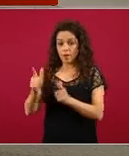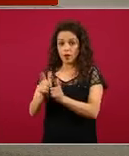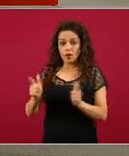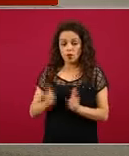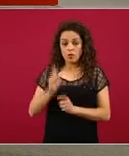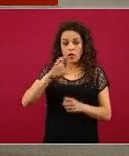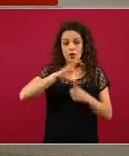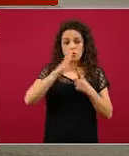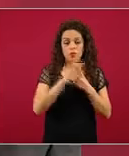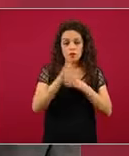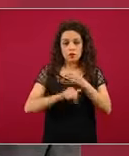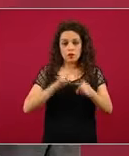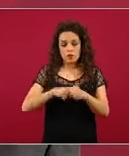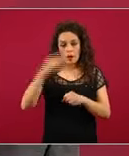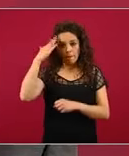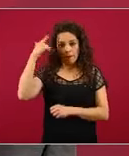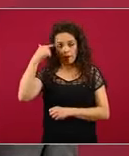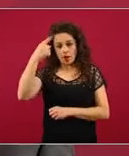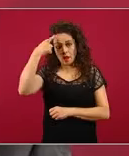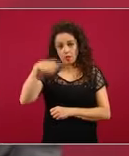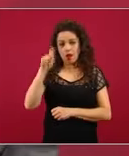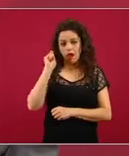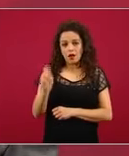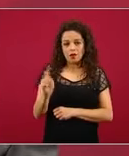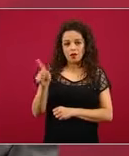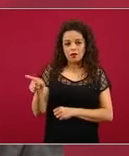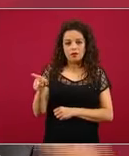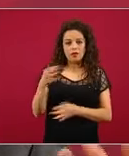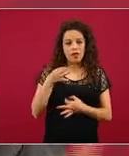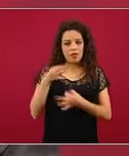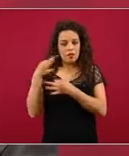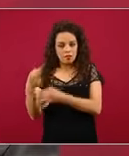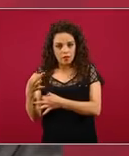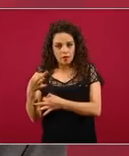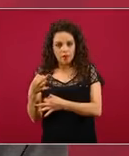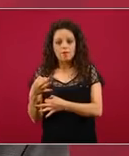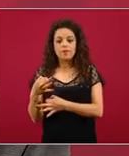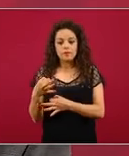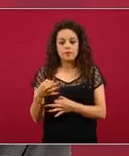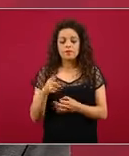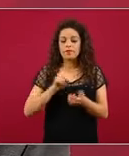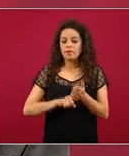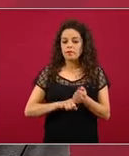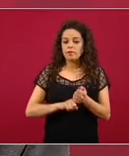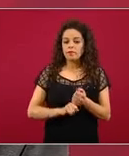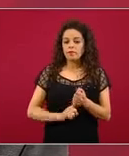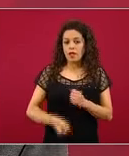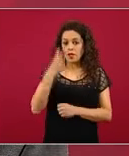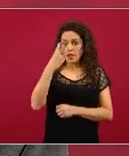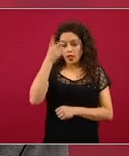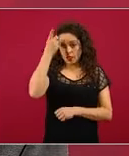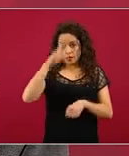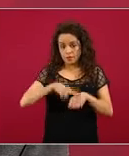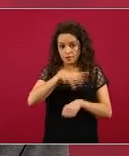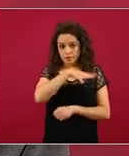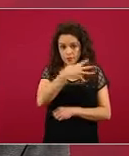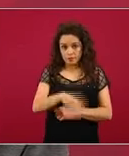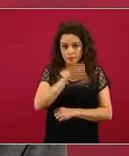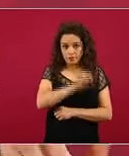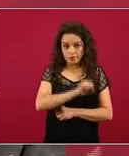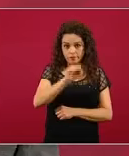Nacional de Salud Mental y Adicciones, en proceso de formación a partir de 3 direcciones generales de la Secretaría de